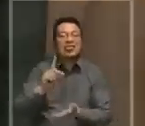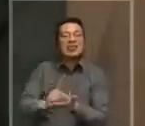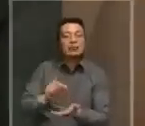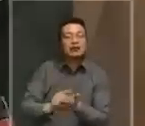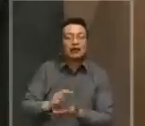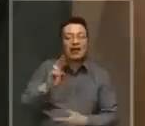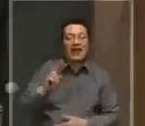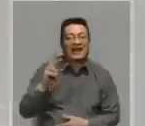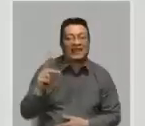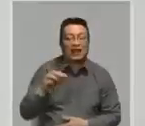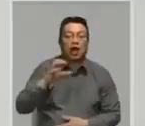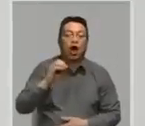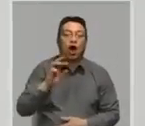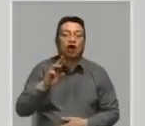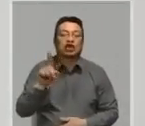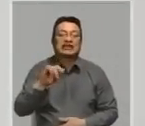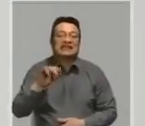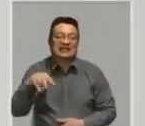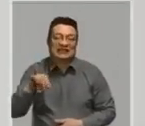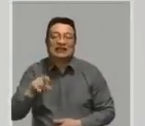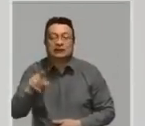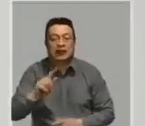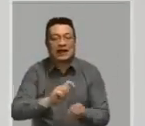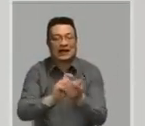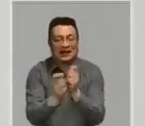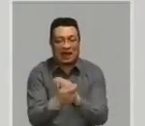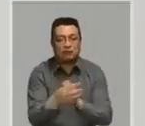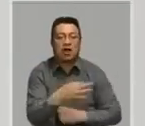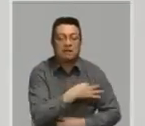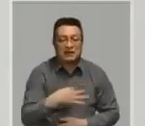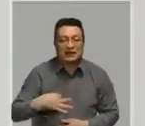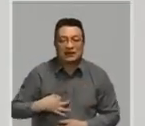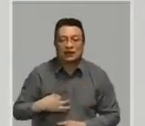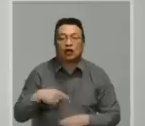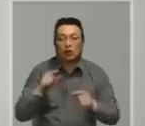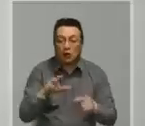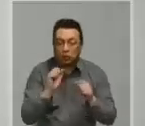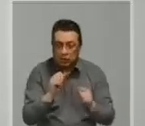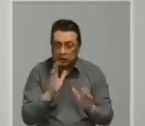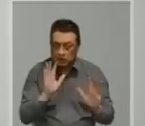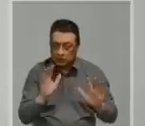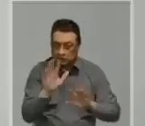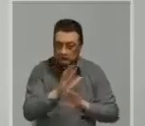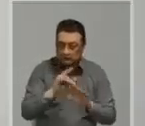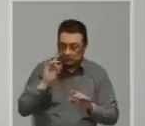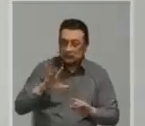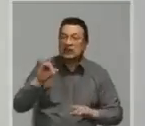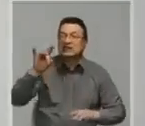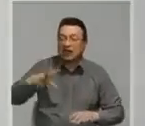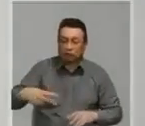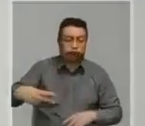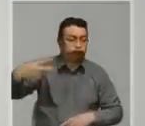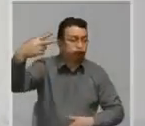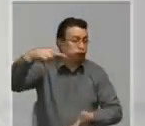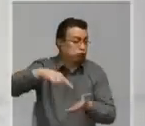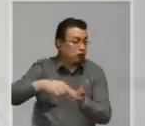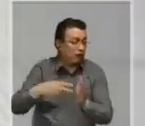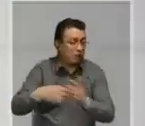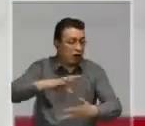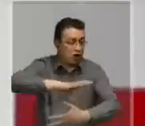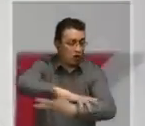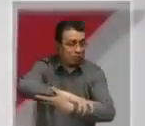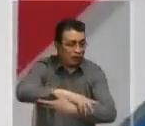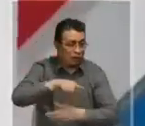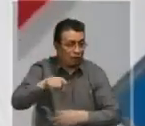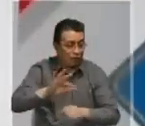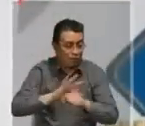Revolución Democrática Maite Orsini previo al cambio de gabinete. Una especie de parche ante la herida por los coletazos del caso Convenios que hacían presagiar un duro